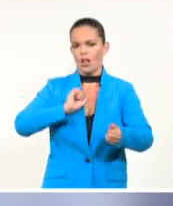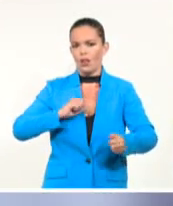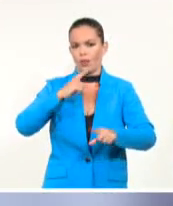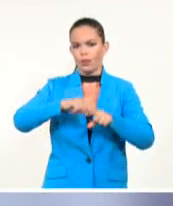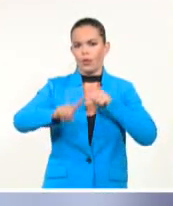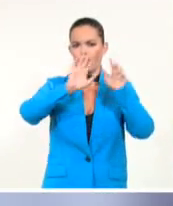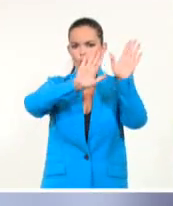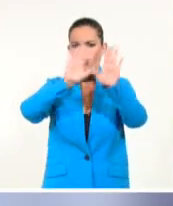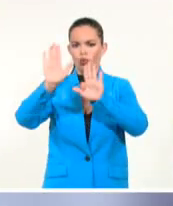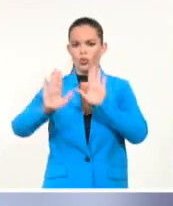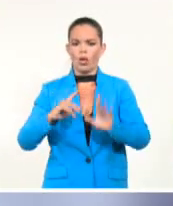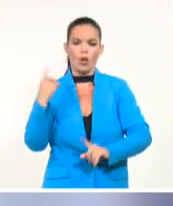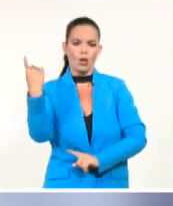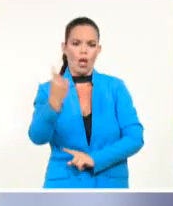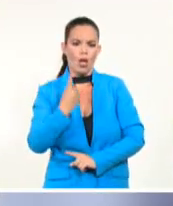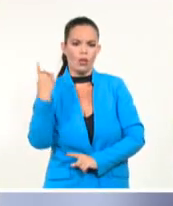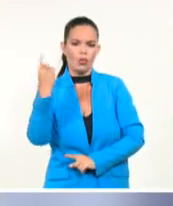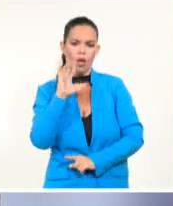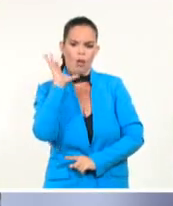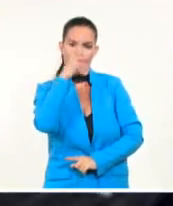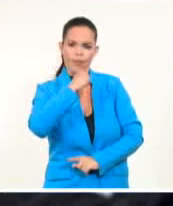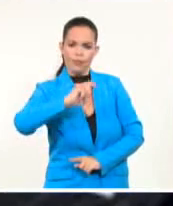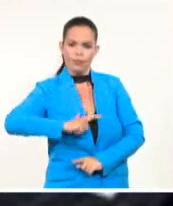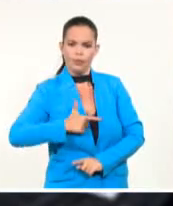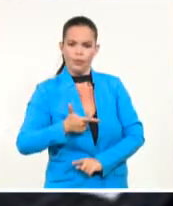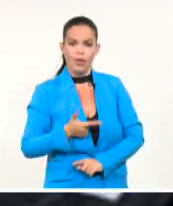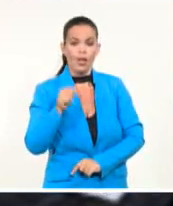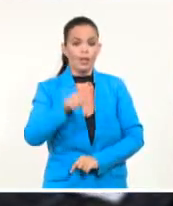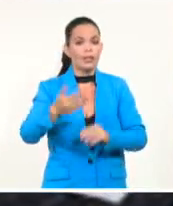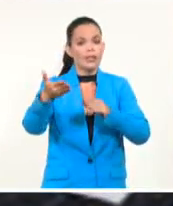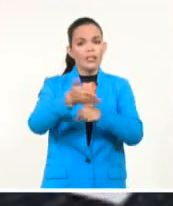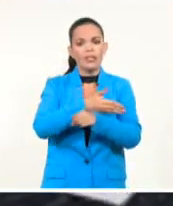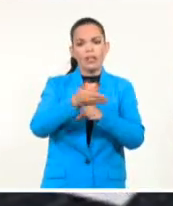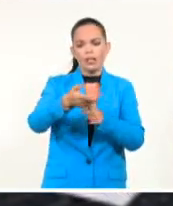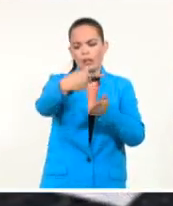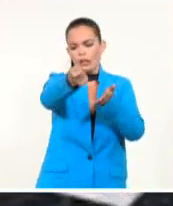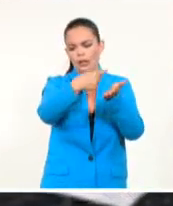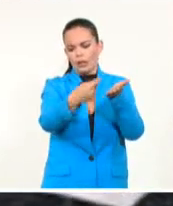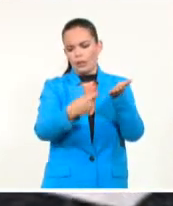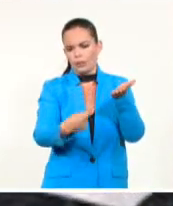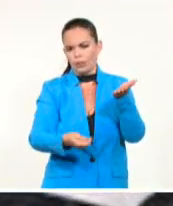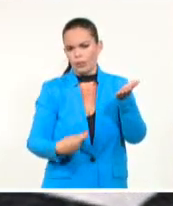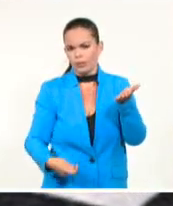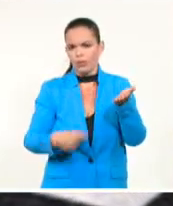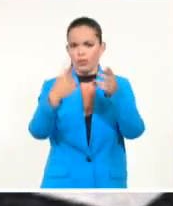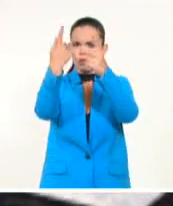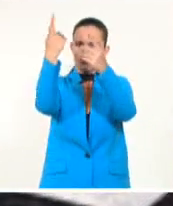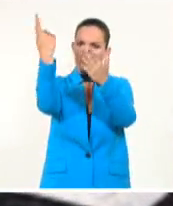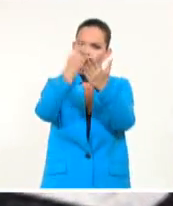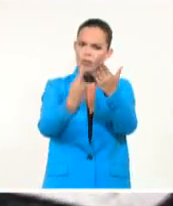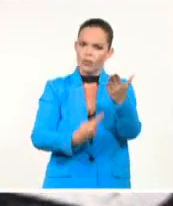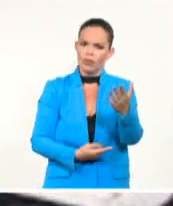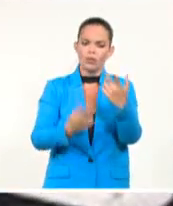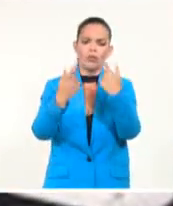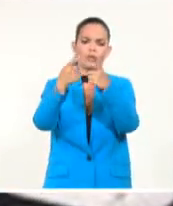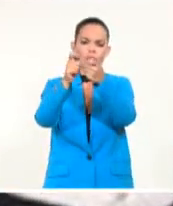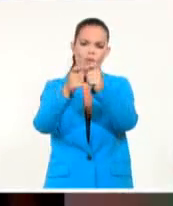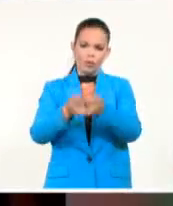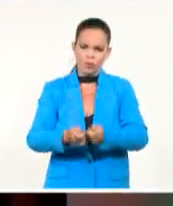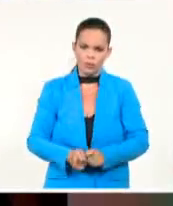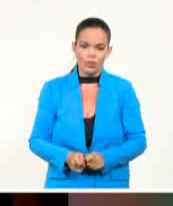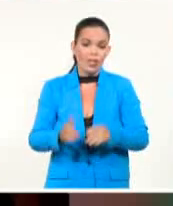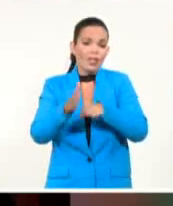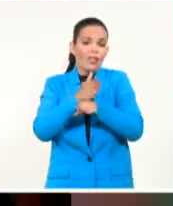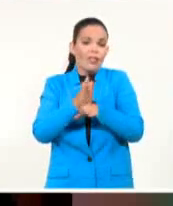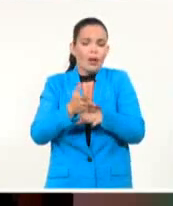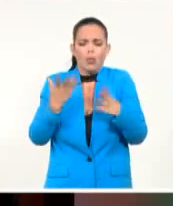Artes. El dominio de técnicas tan variadas y complejas como la litografía y el grabado le han aportado más de una veintena de premios y